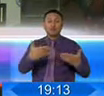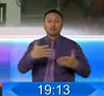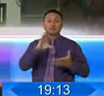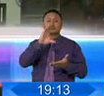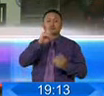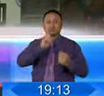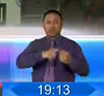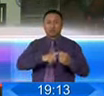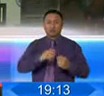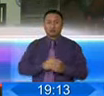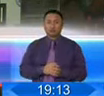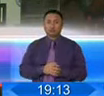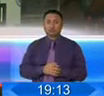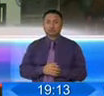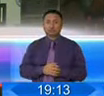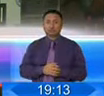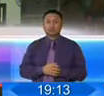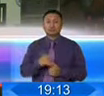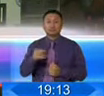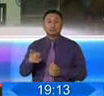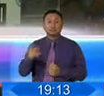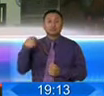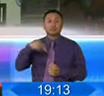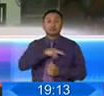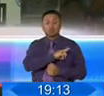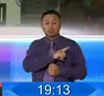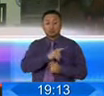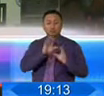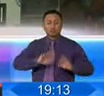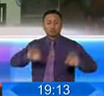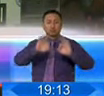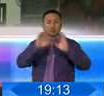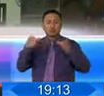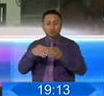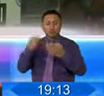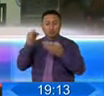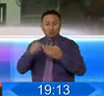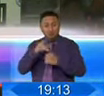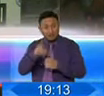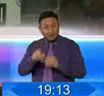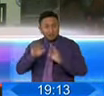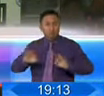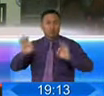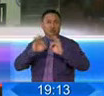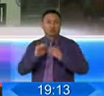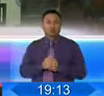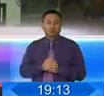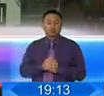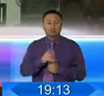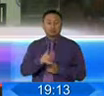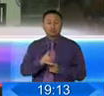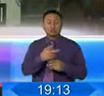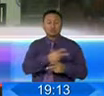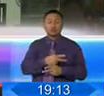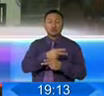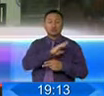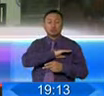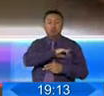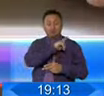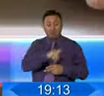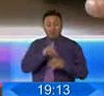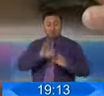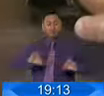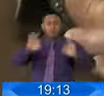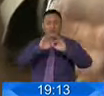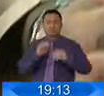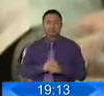ciudad. Eso es lo que a nosotros debe importarnos como Comisión de Presupuesto y lo que debe importarle al Consejo Metropolitano.